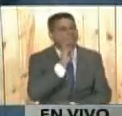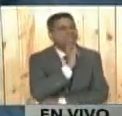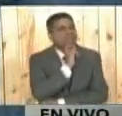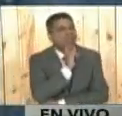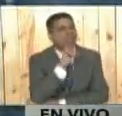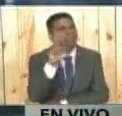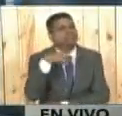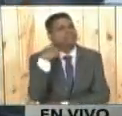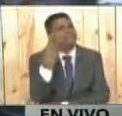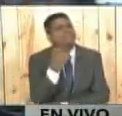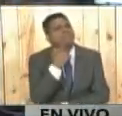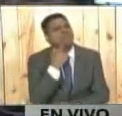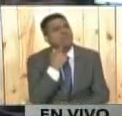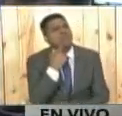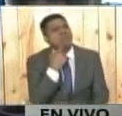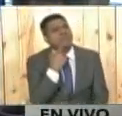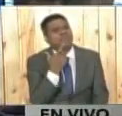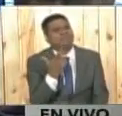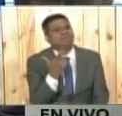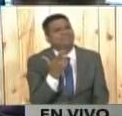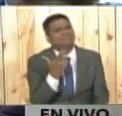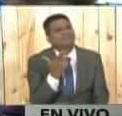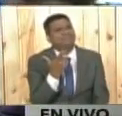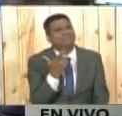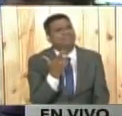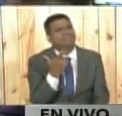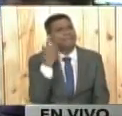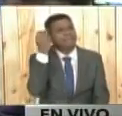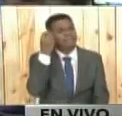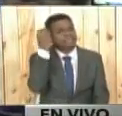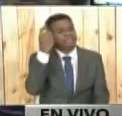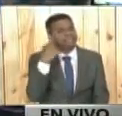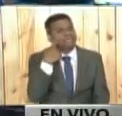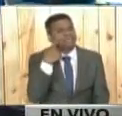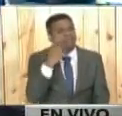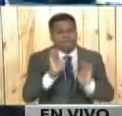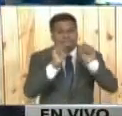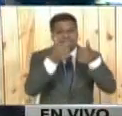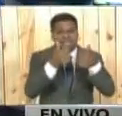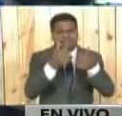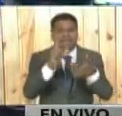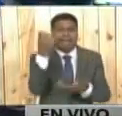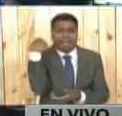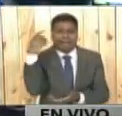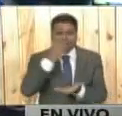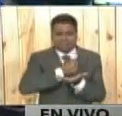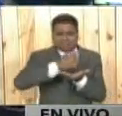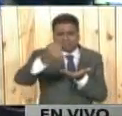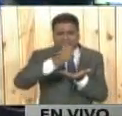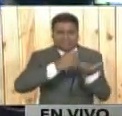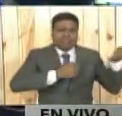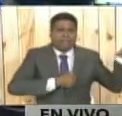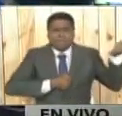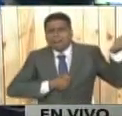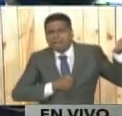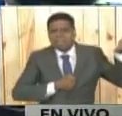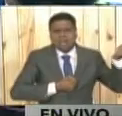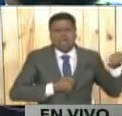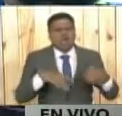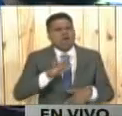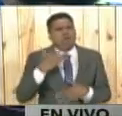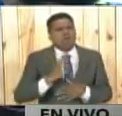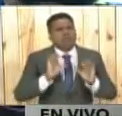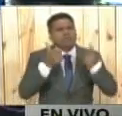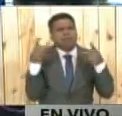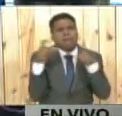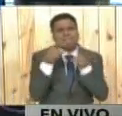él le da su peso, mira, las raíces de la salsa, dice él. ¿Desde cuándo se utilizó